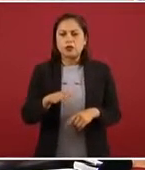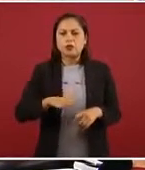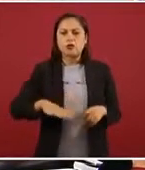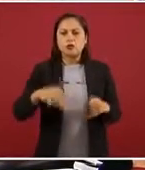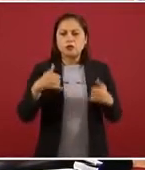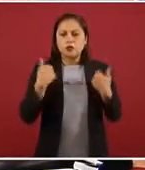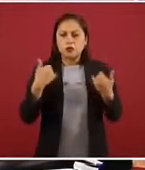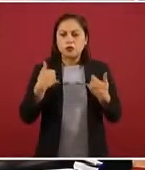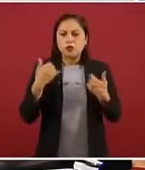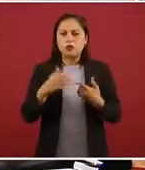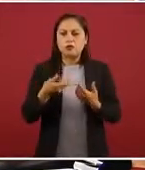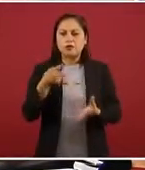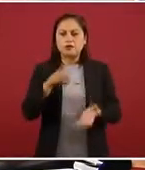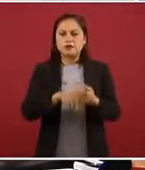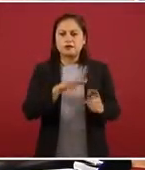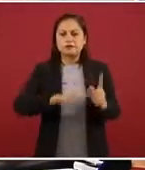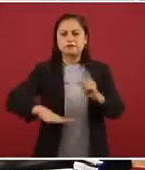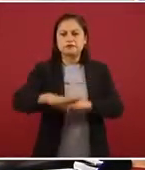sus familias.